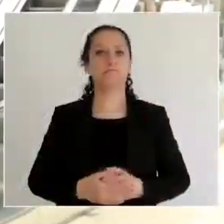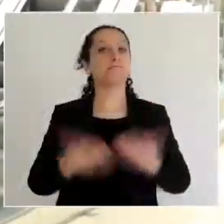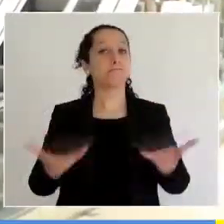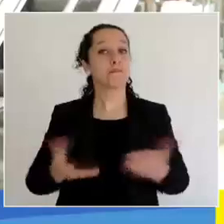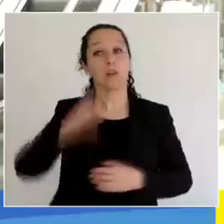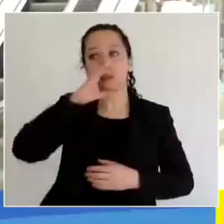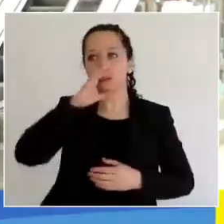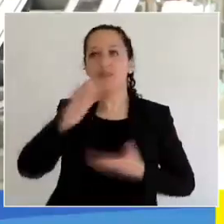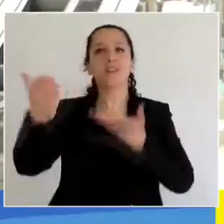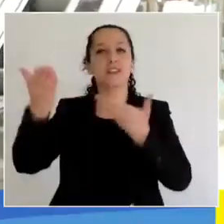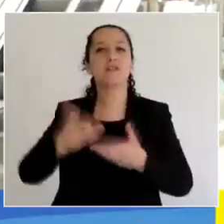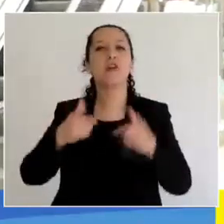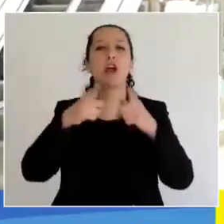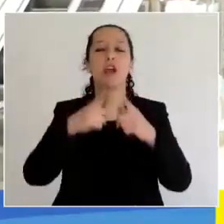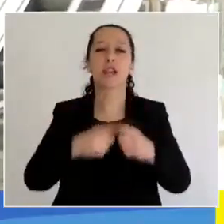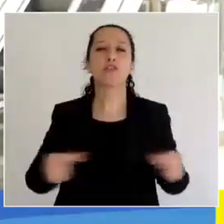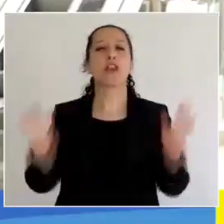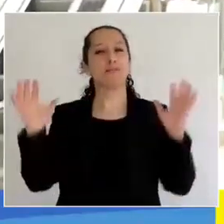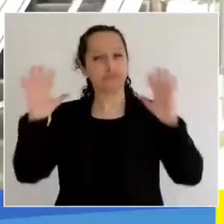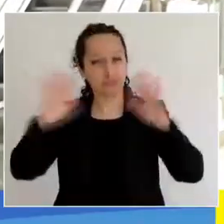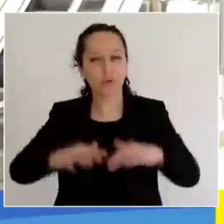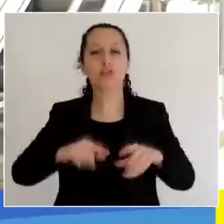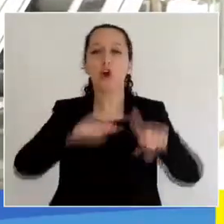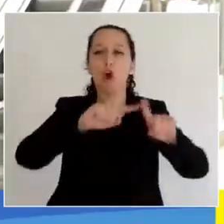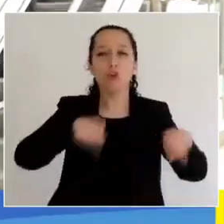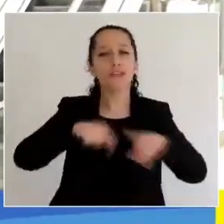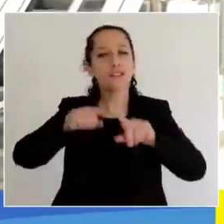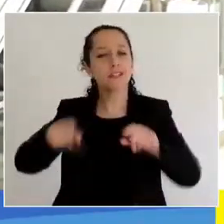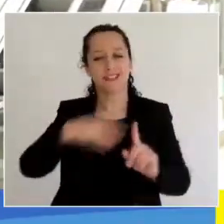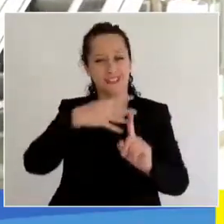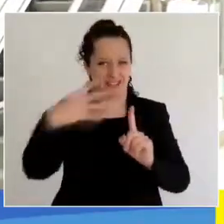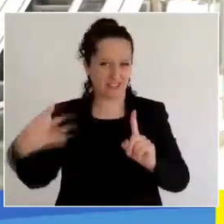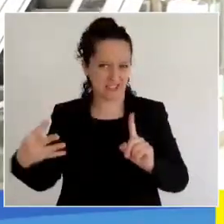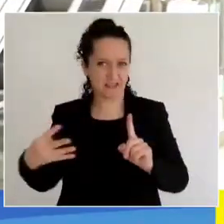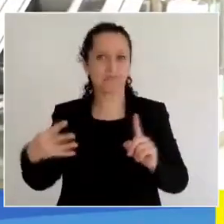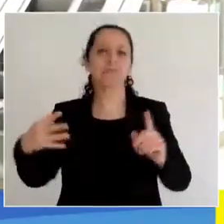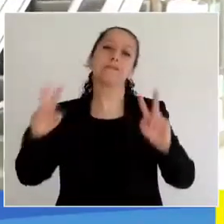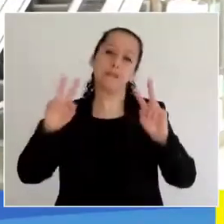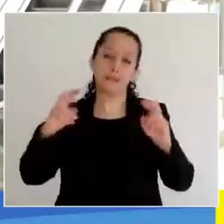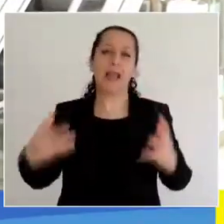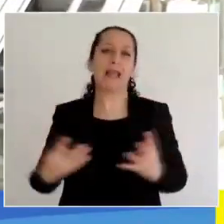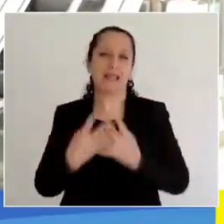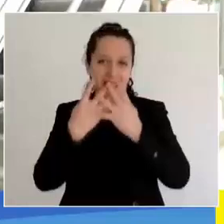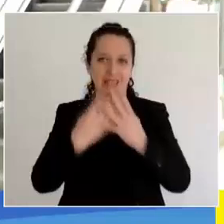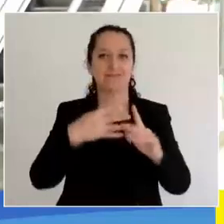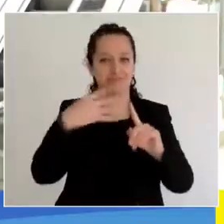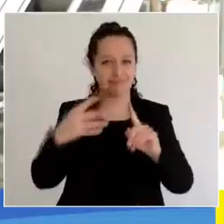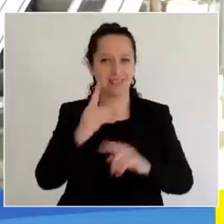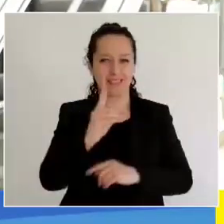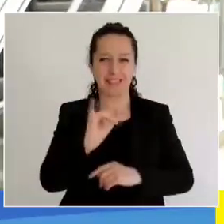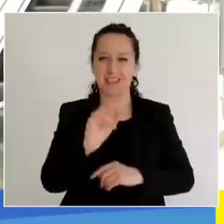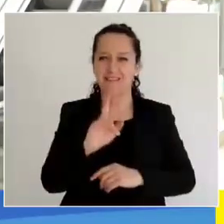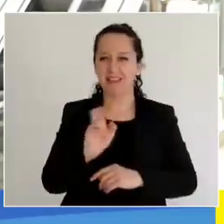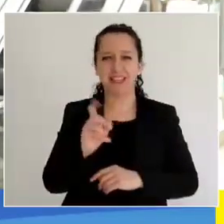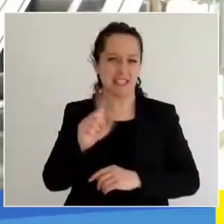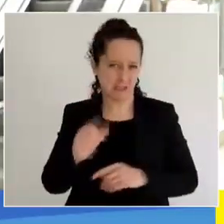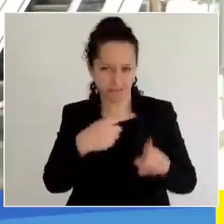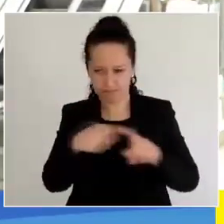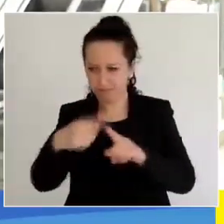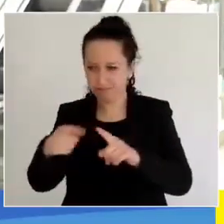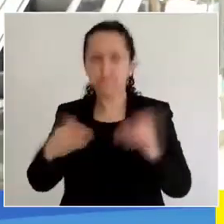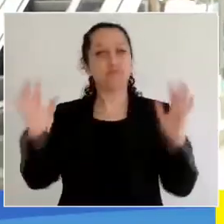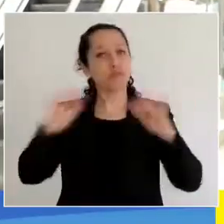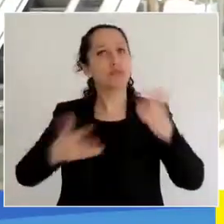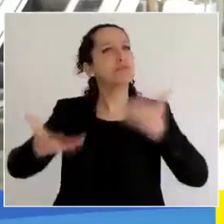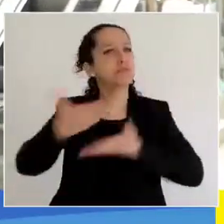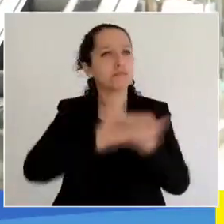Concepción recibió el Encuentro Nacional de Oficinas Municipales de Diversidad agrupadas en la Red Diversa, en un encuentro que buscó compartir y consolidar estrategias